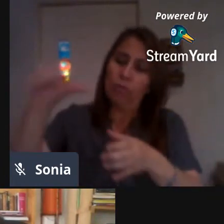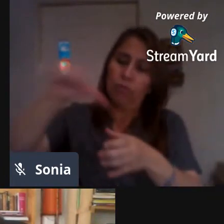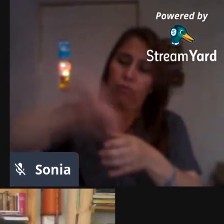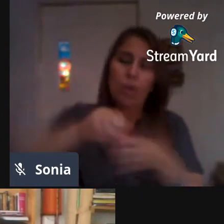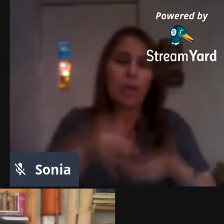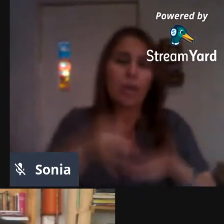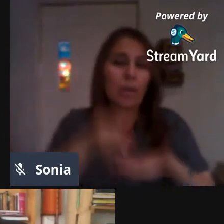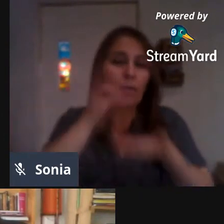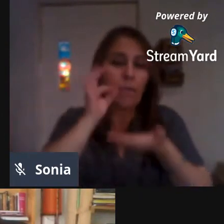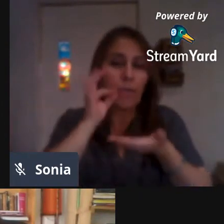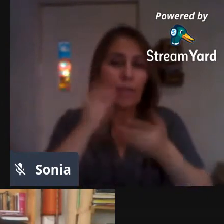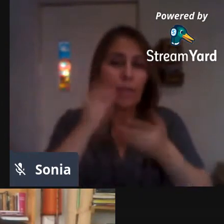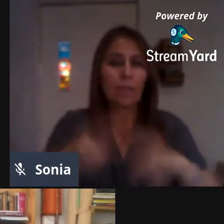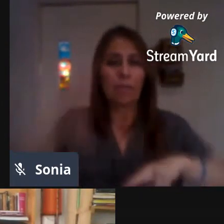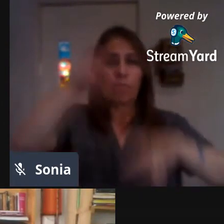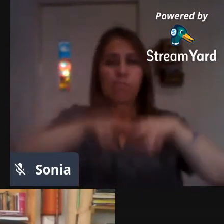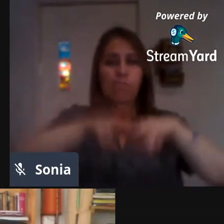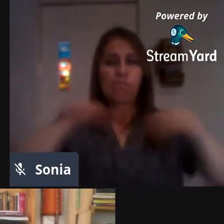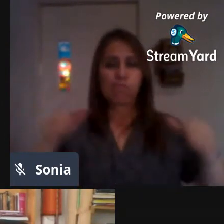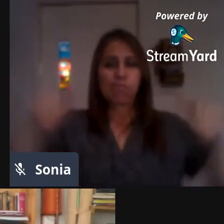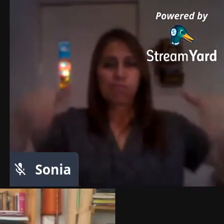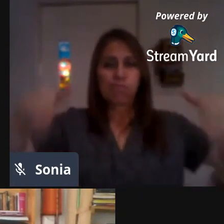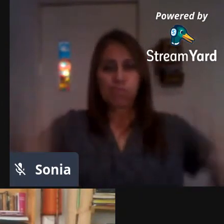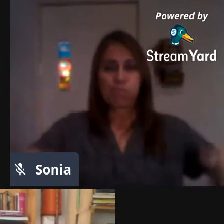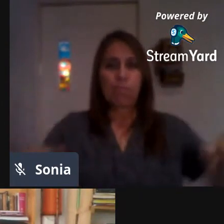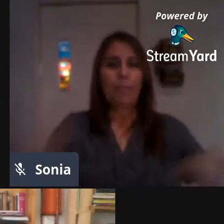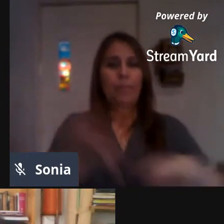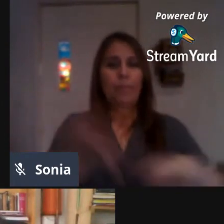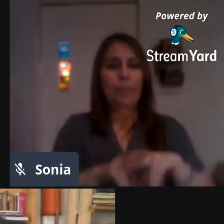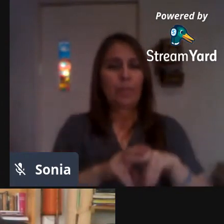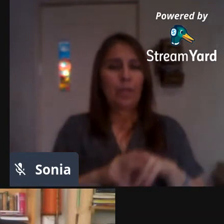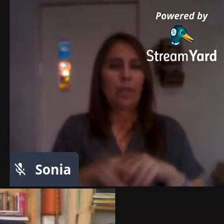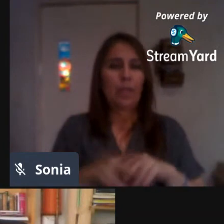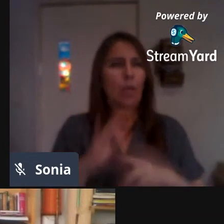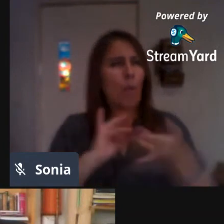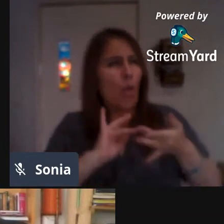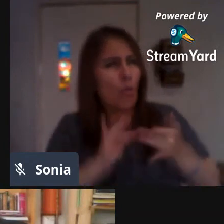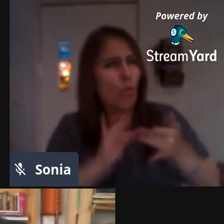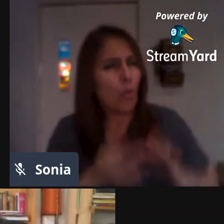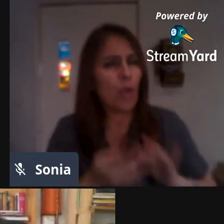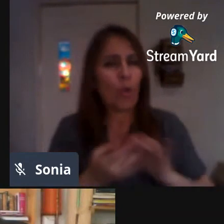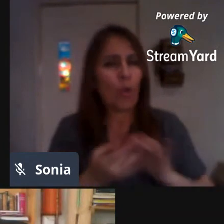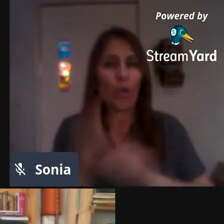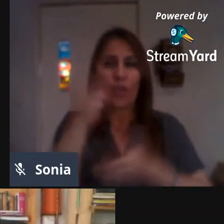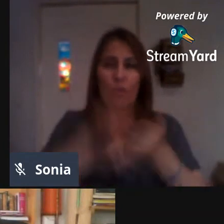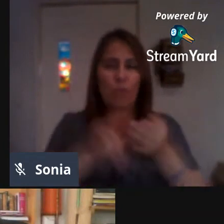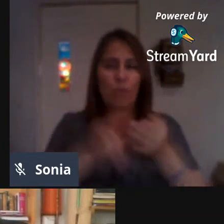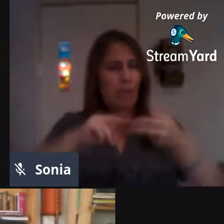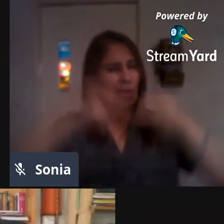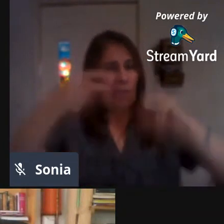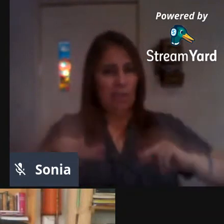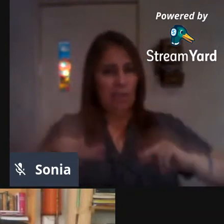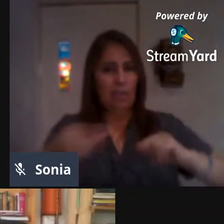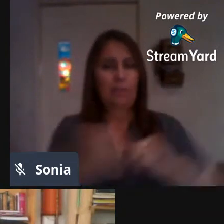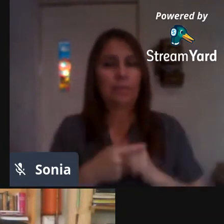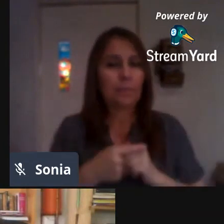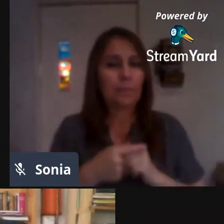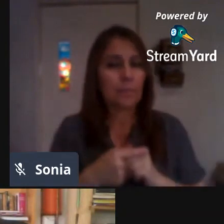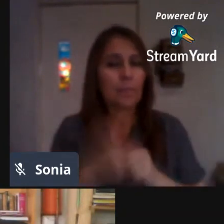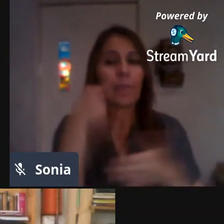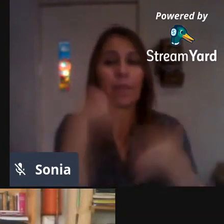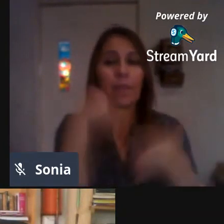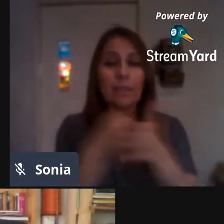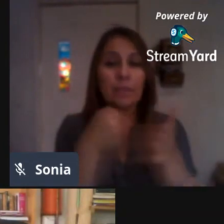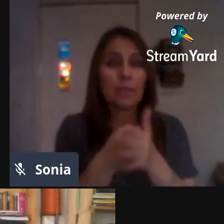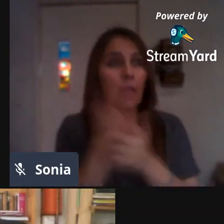el suelo y realidad parís no autorizaron las piezas con las